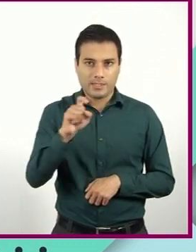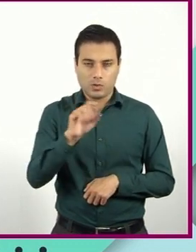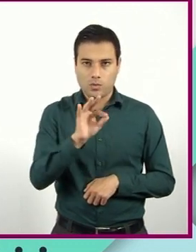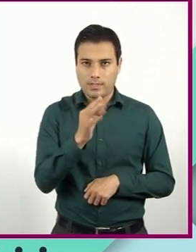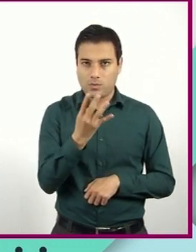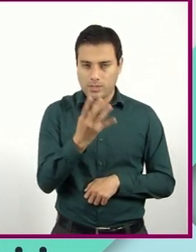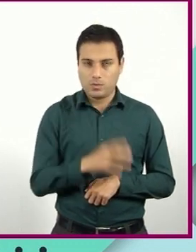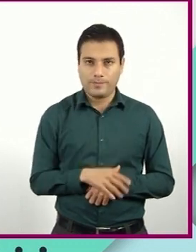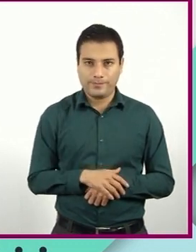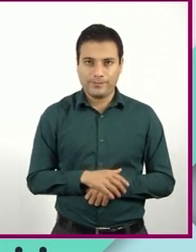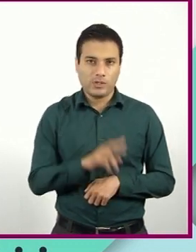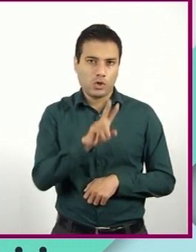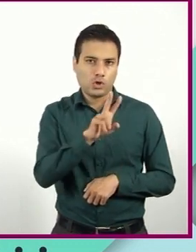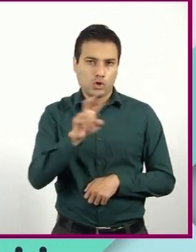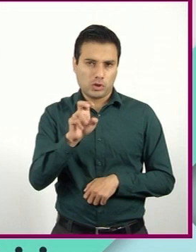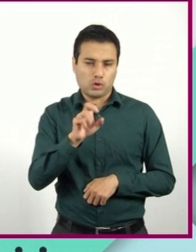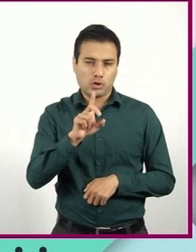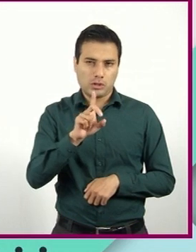144,